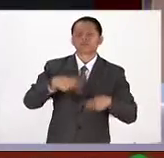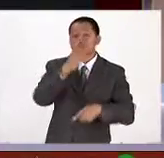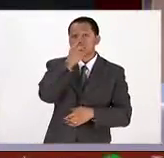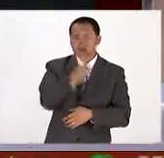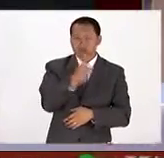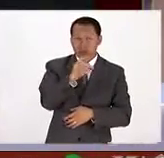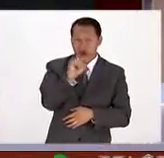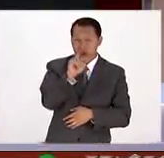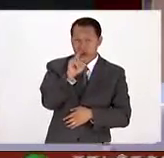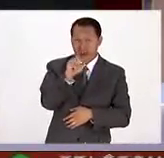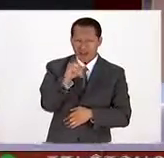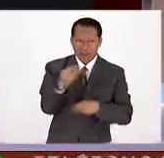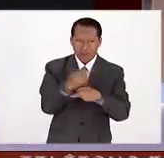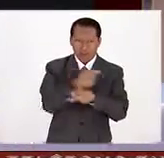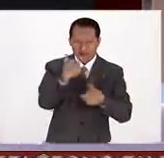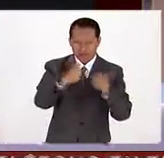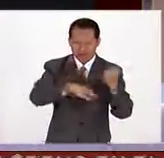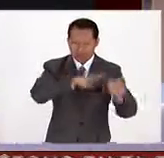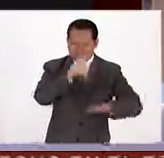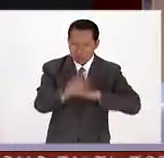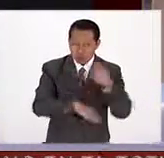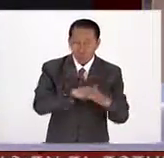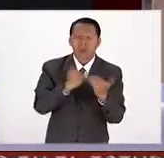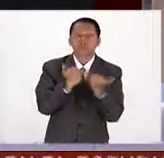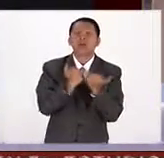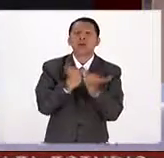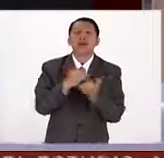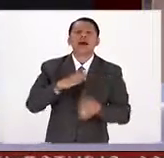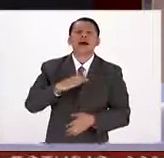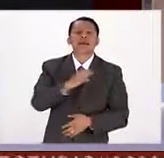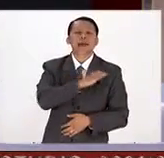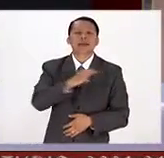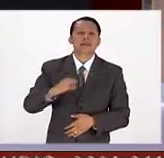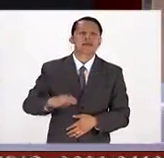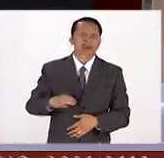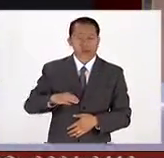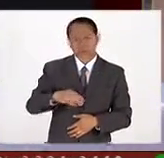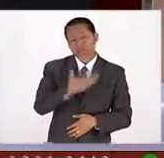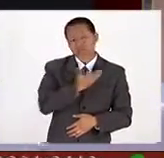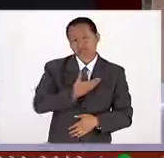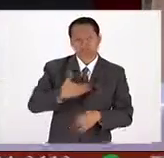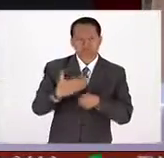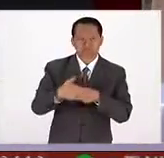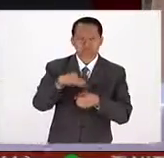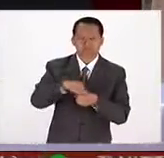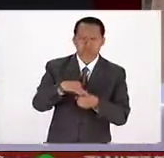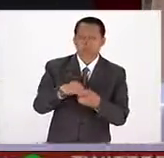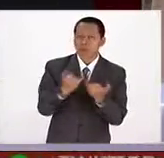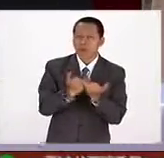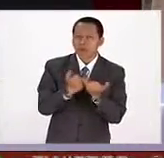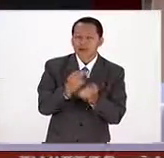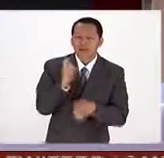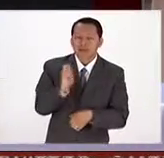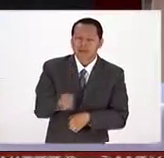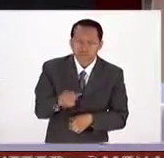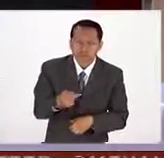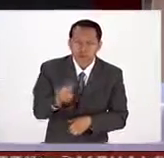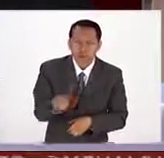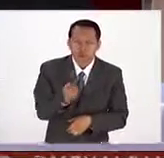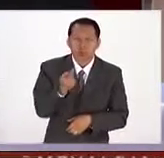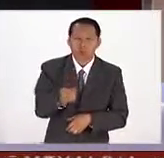en Orlando va a impactar sin duda en las agendas de los candidatos a la presidencia. Y aquí la gran pregunta también es, bueno, ¿y